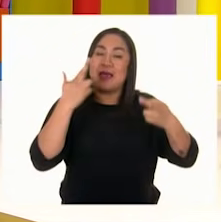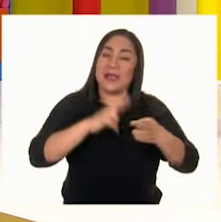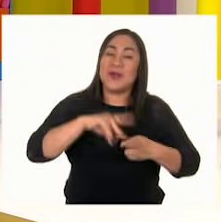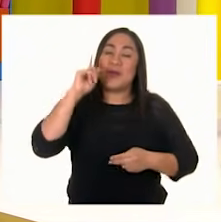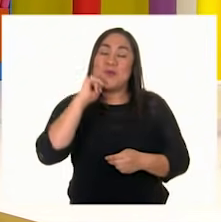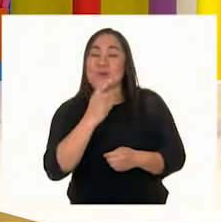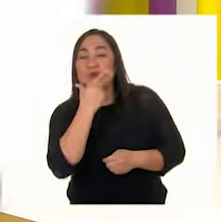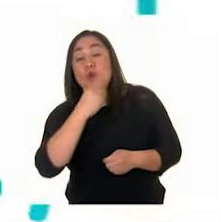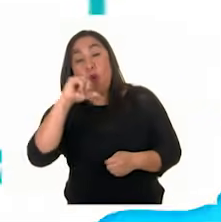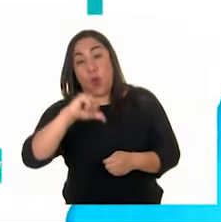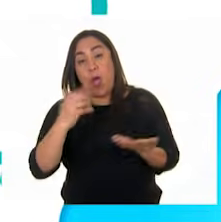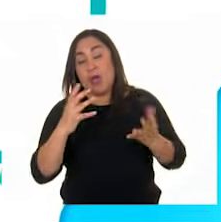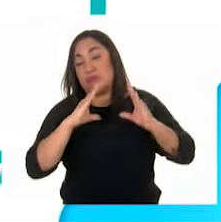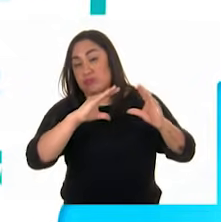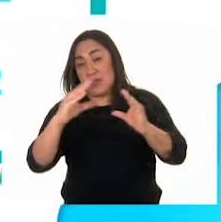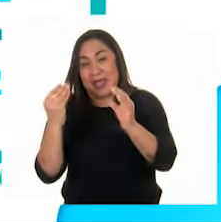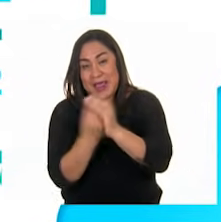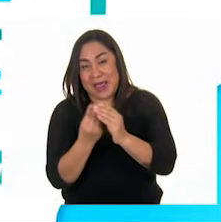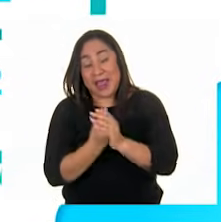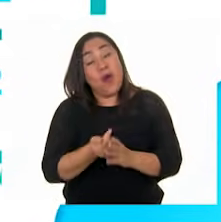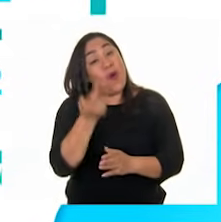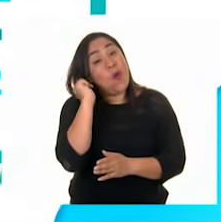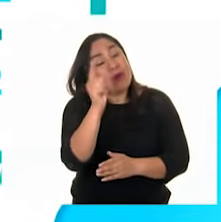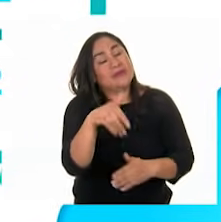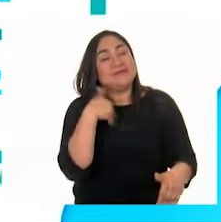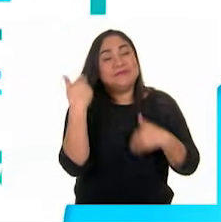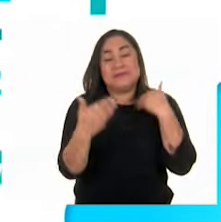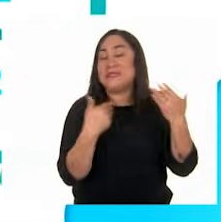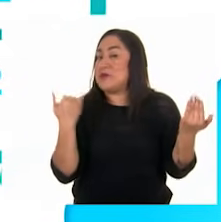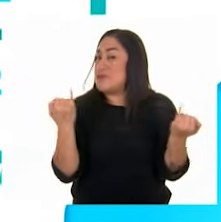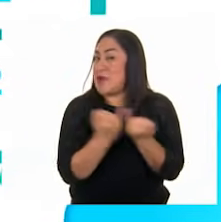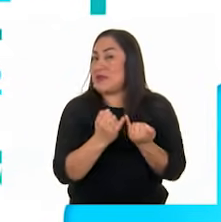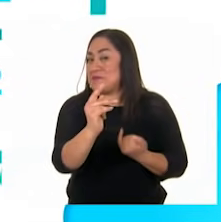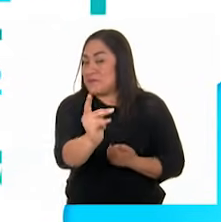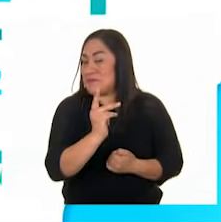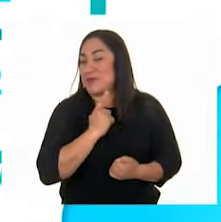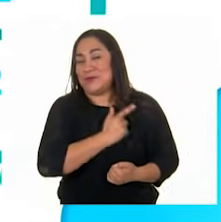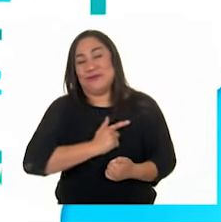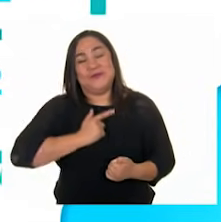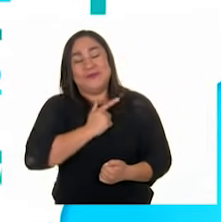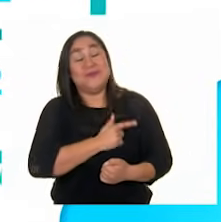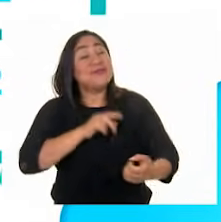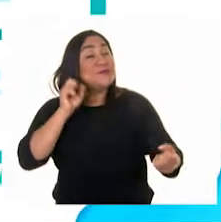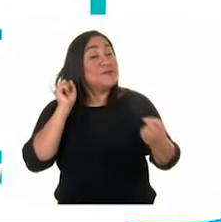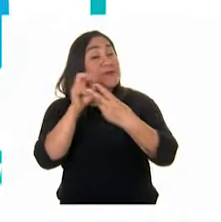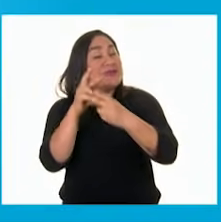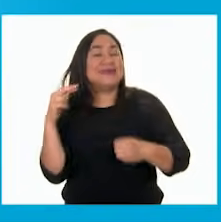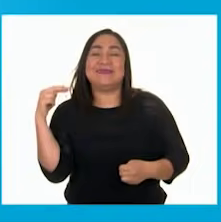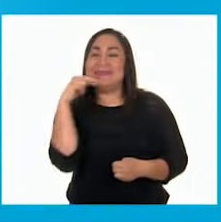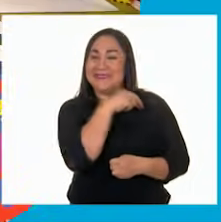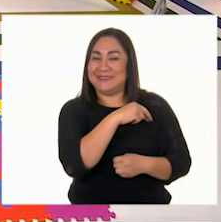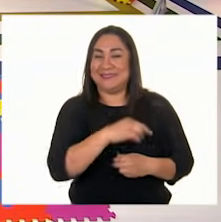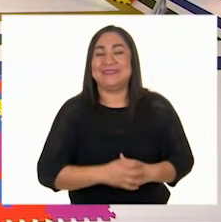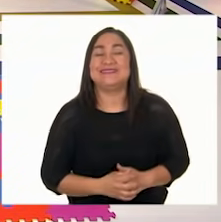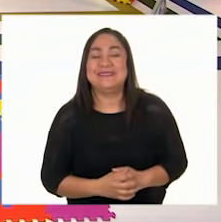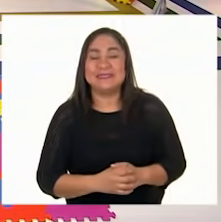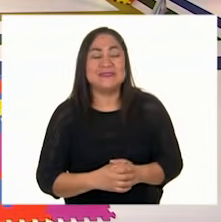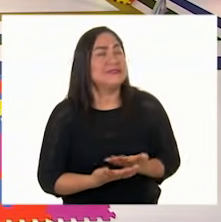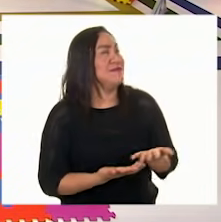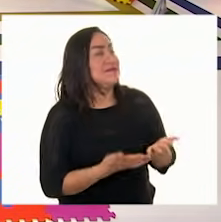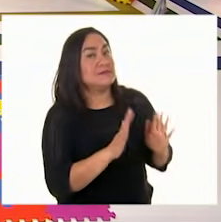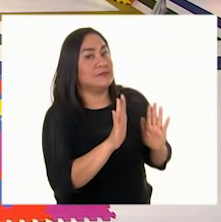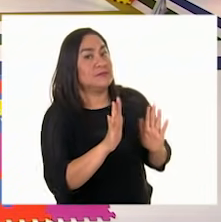que hoy nos dieron clases. Espero lo hayan disfrutado tanto como nosotras. ¡Nos vemos hasta la próxima! ¿Pero sabe qué,